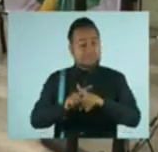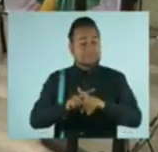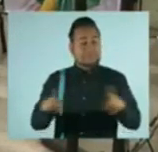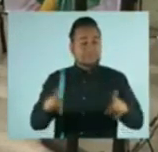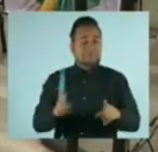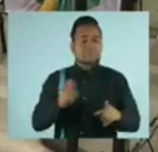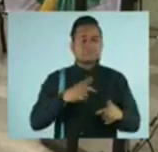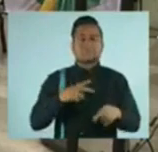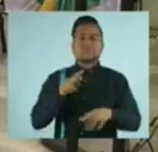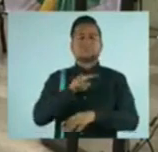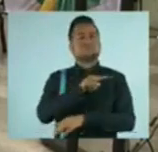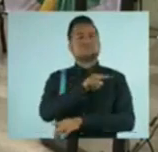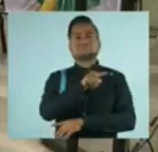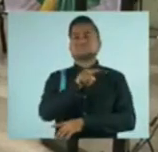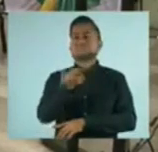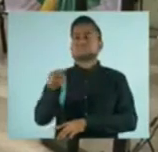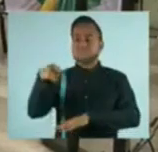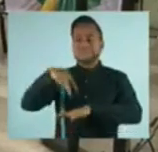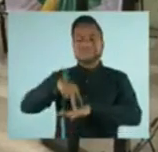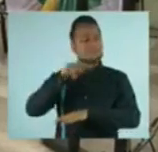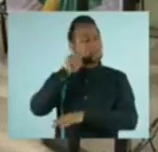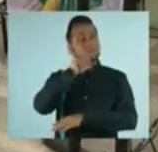pues miradores, tenemos